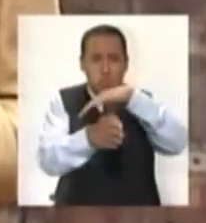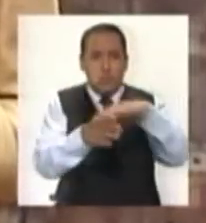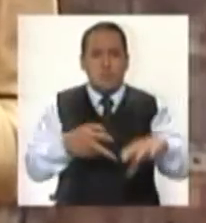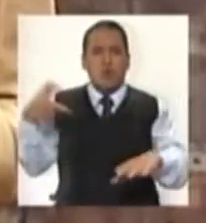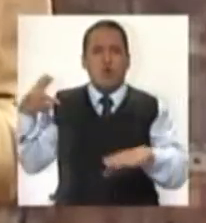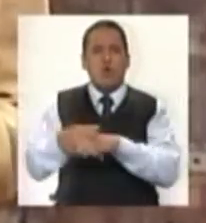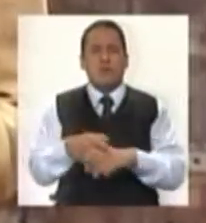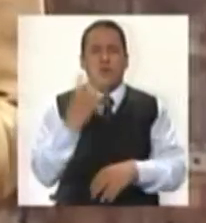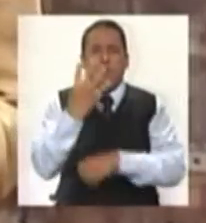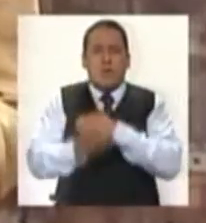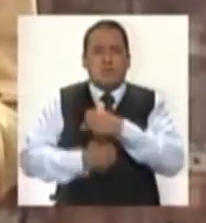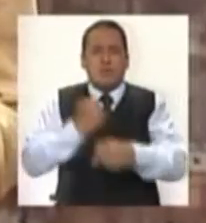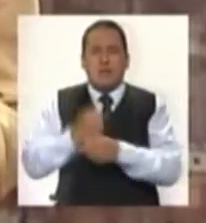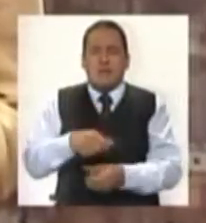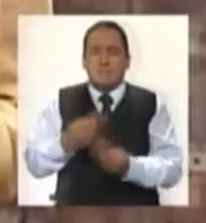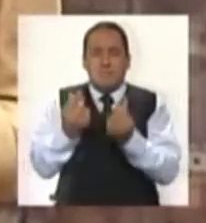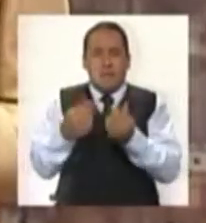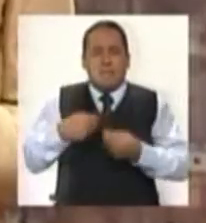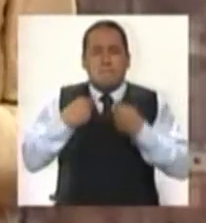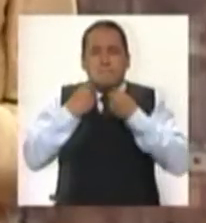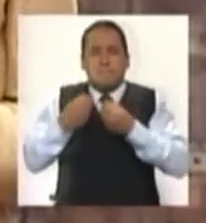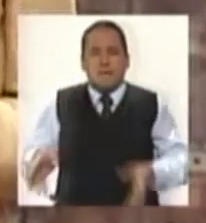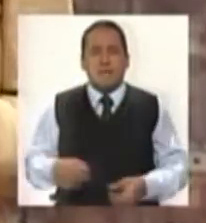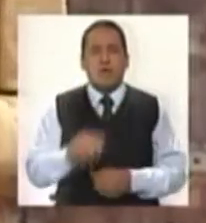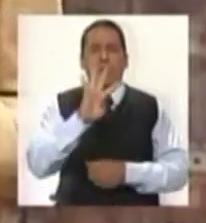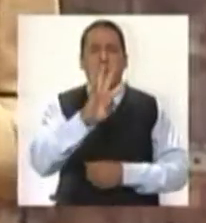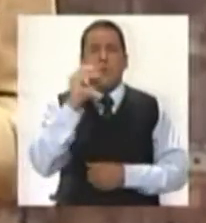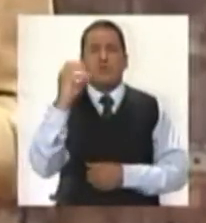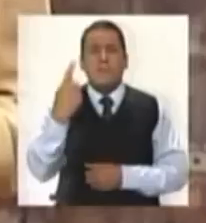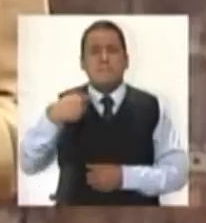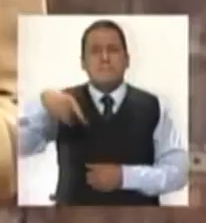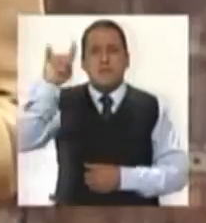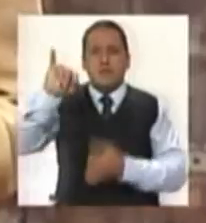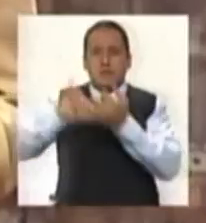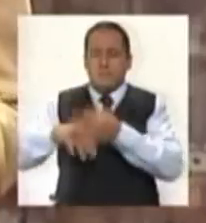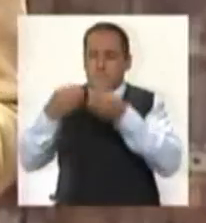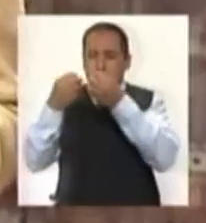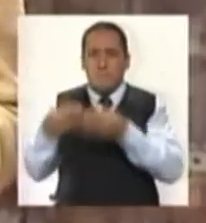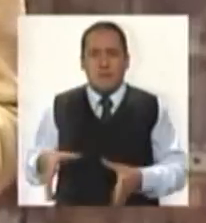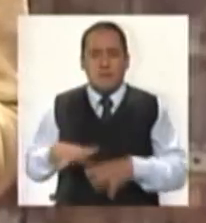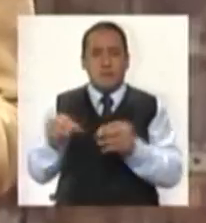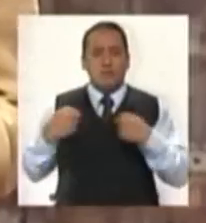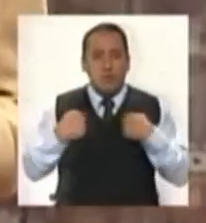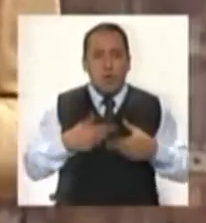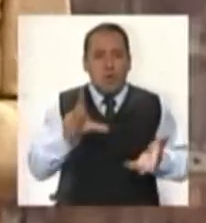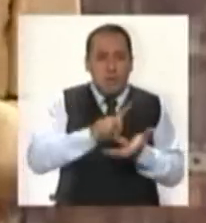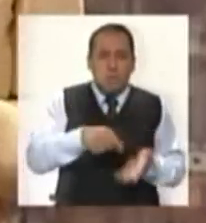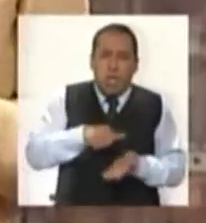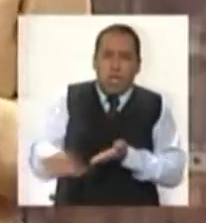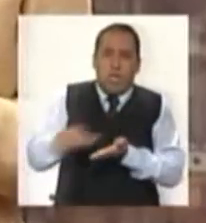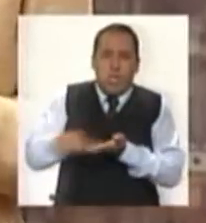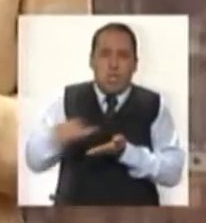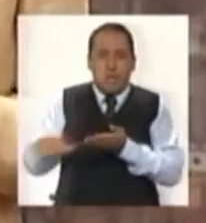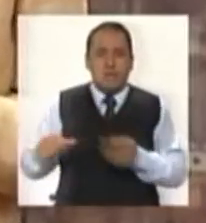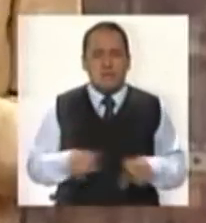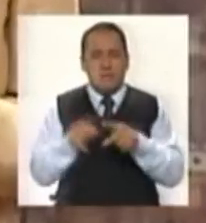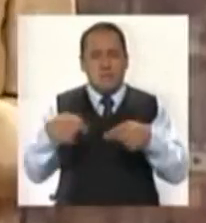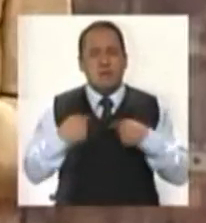con gastos que superan los 400 millones de soles que pagaremos todos nosotros los limeños y los condena a un